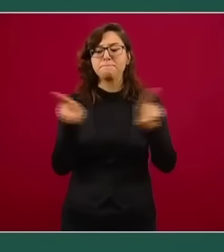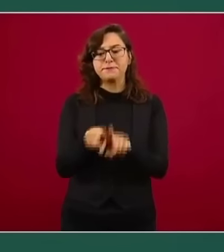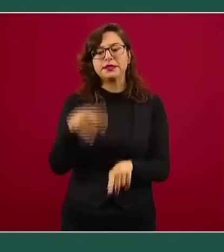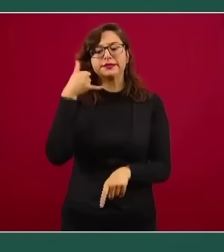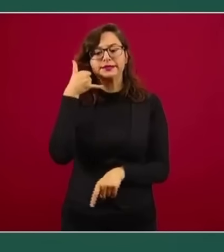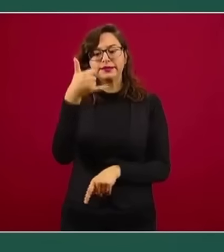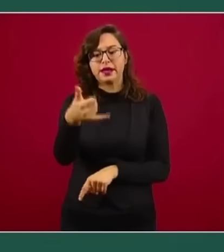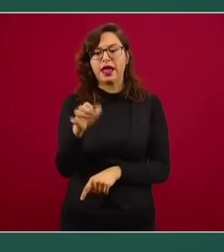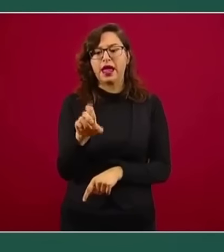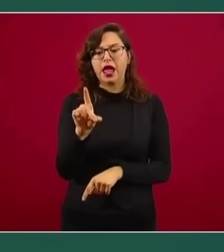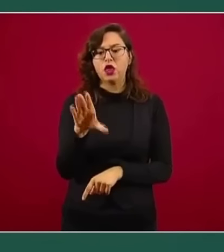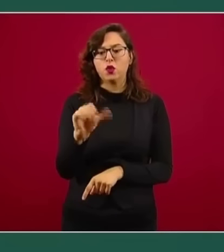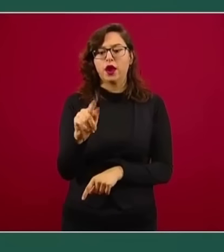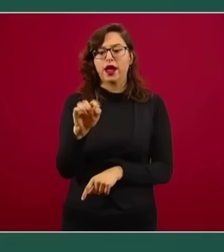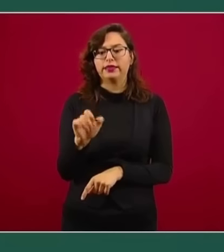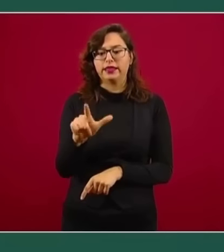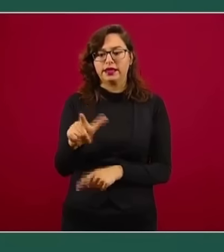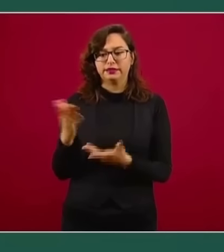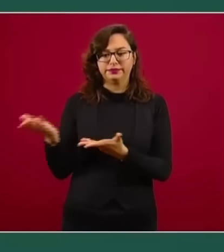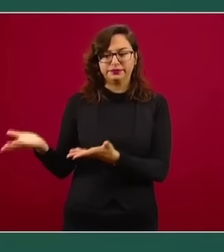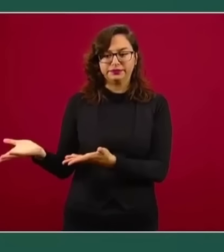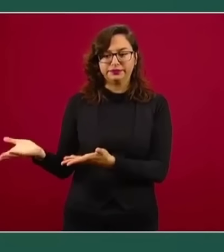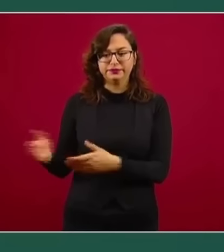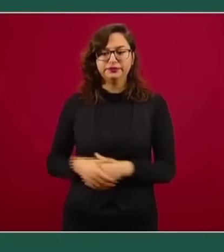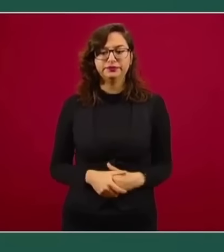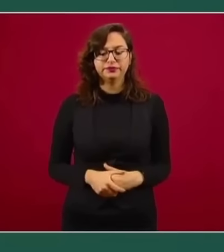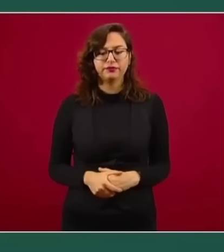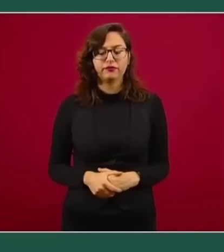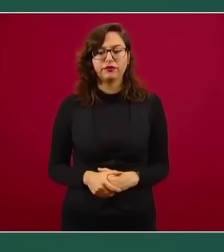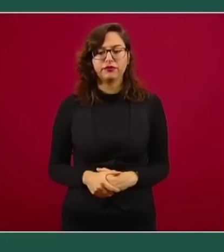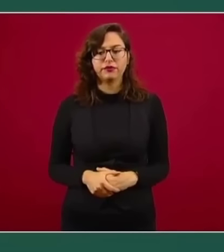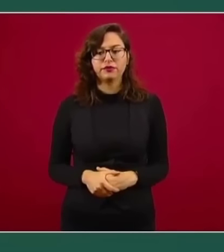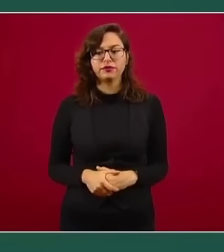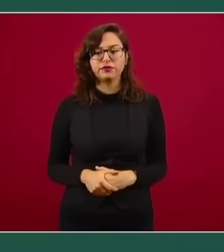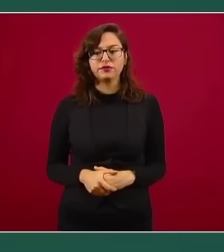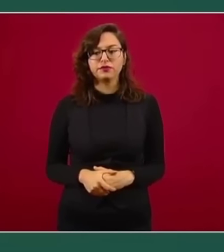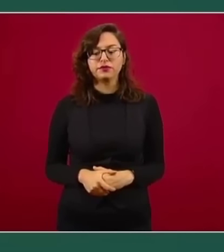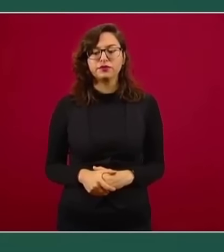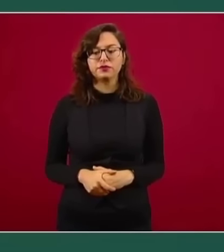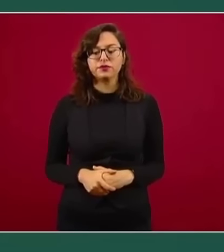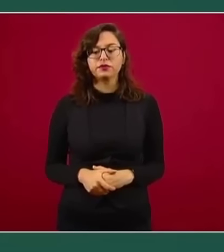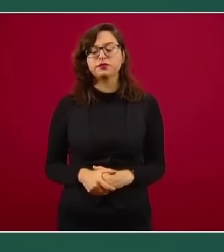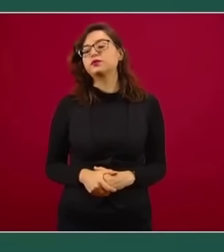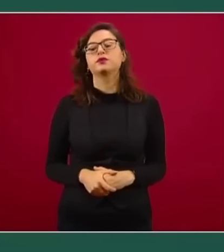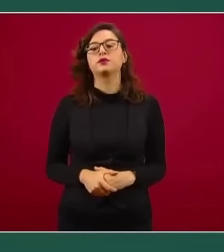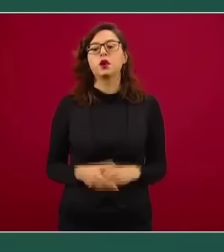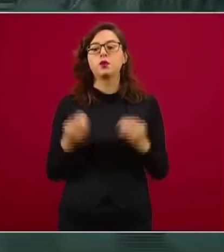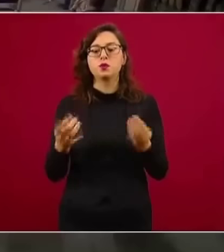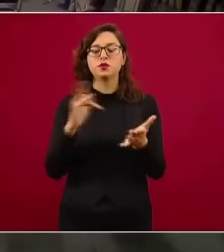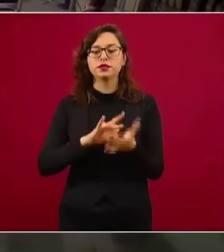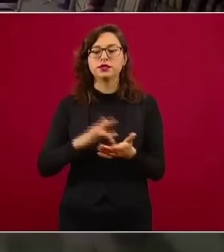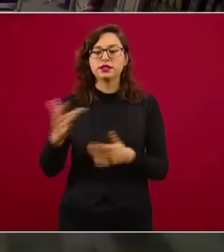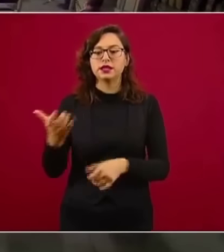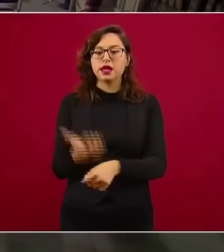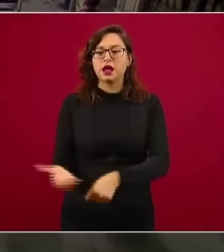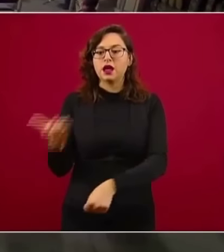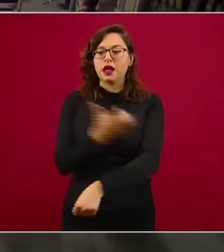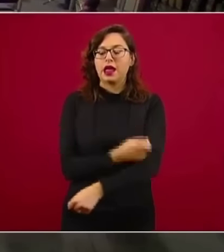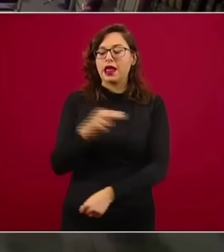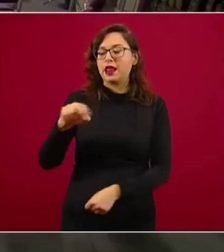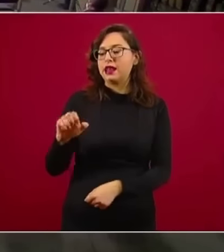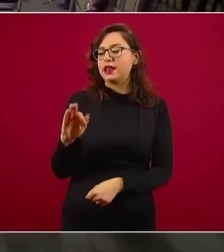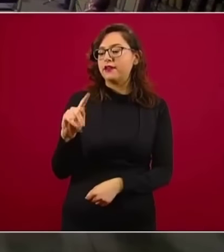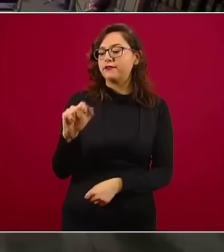de Educatel. Quisiera agradecer la presencia de Neftalí Gamaliel, que se encuentra aquí